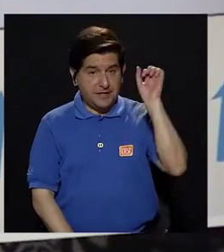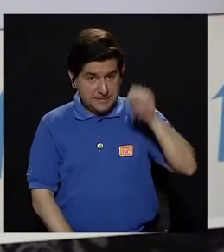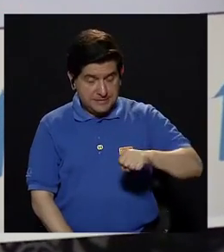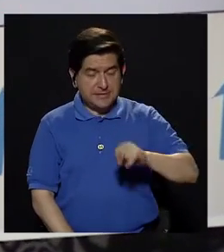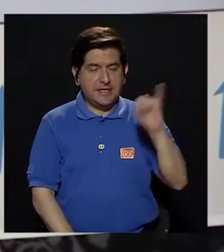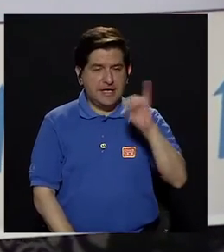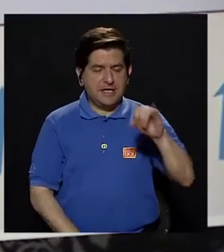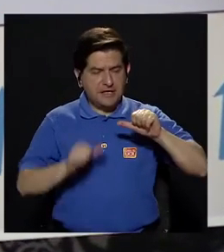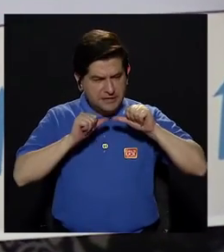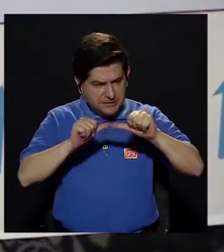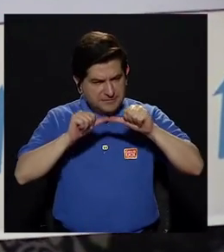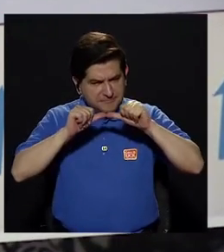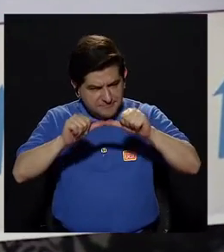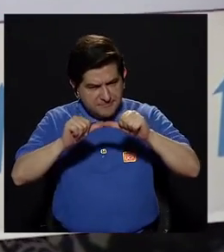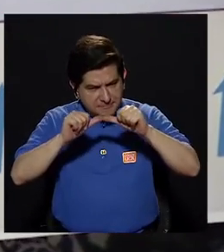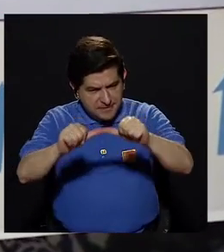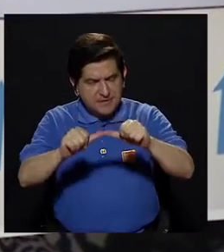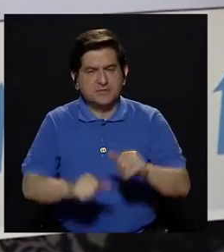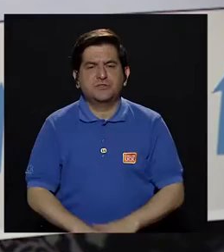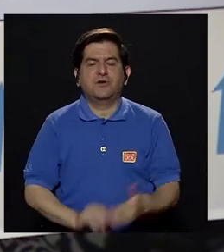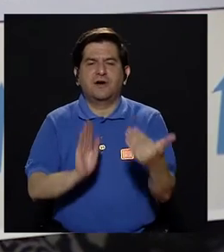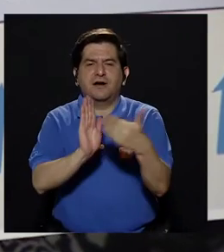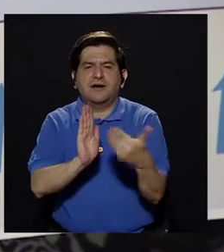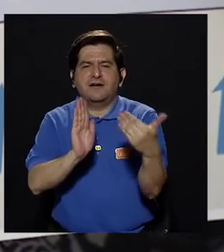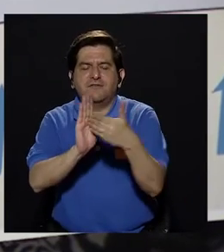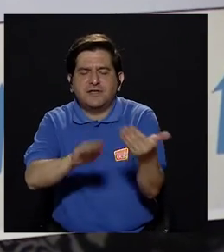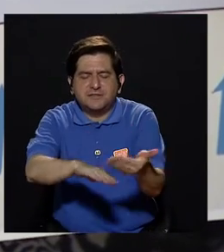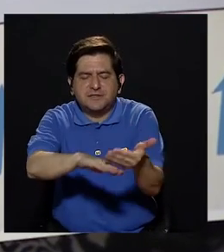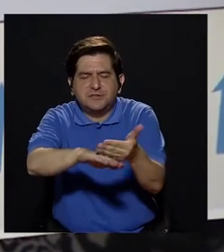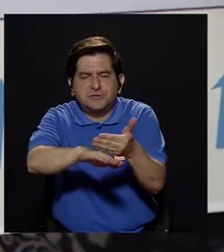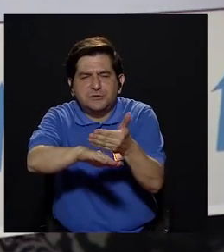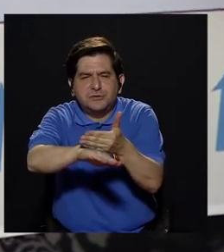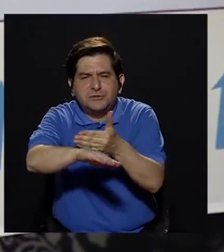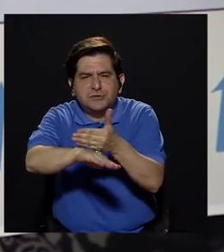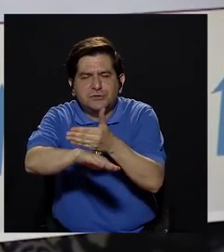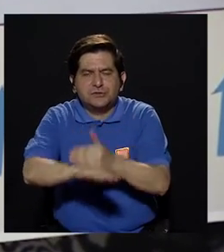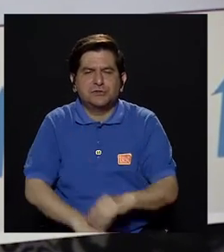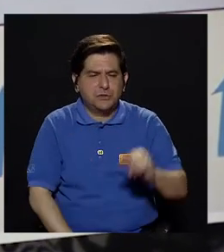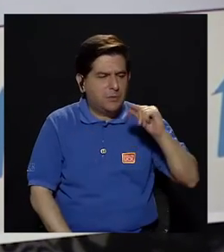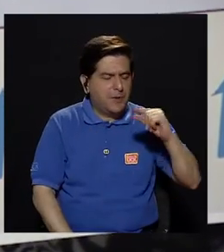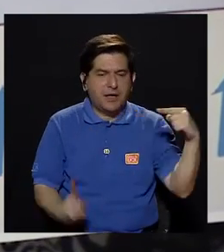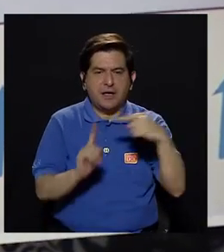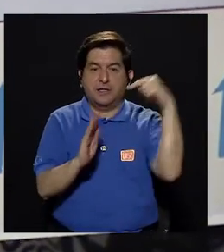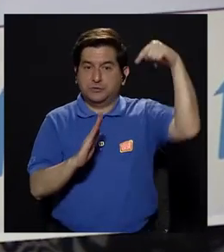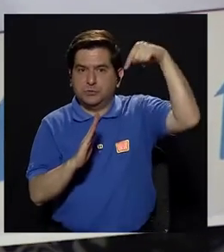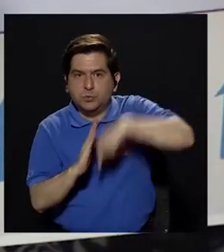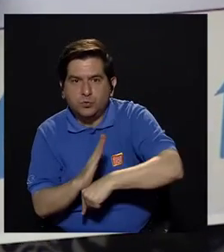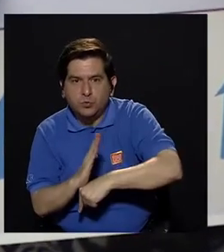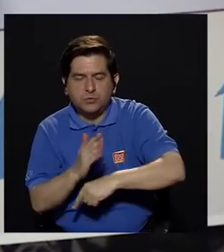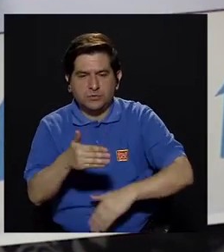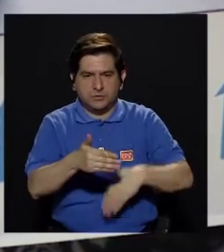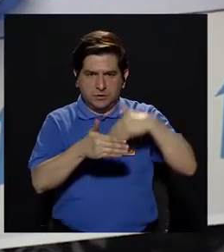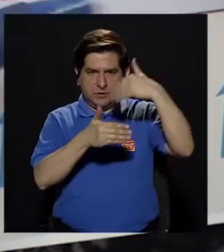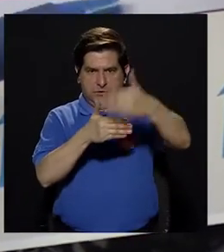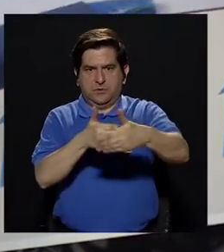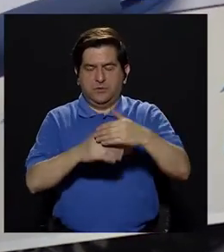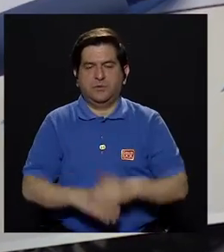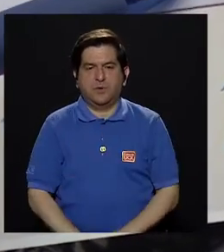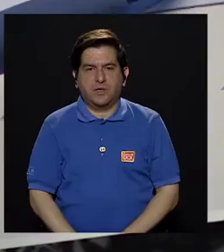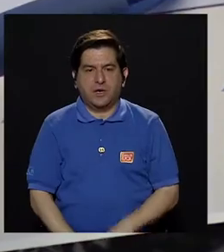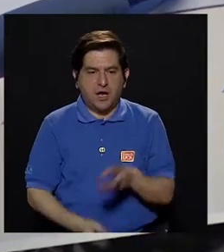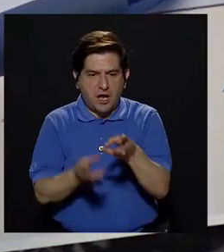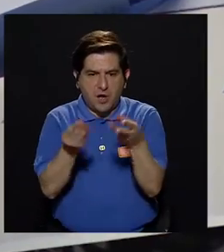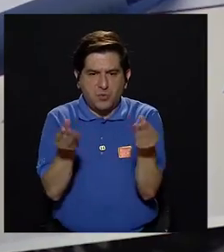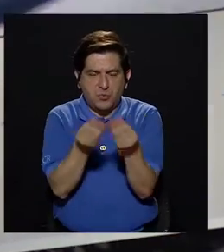haber una infección persistente, tiene que haber una lesión que progrese de leve hasta severa y luego